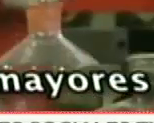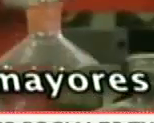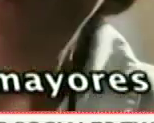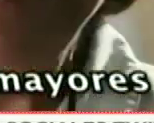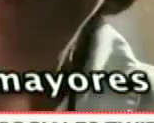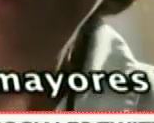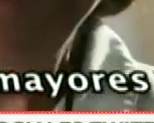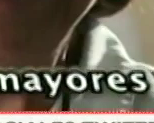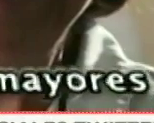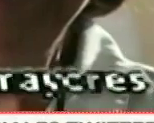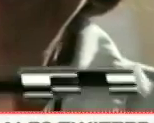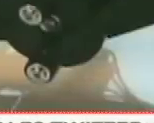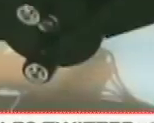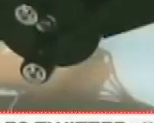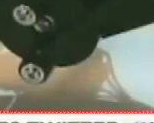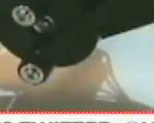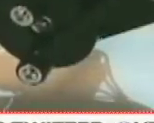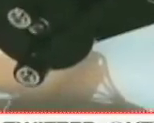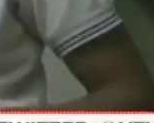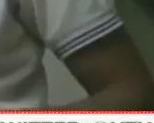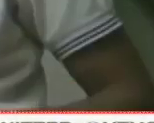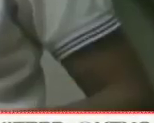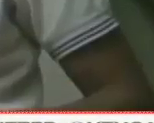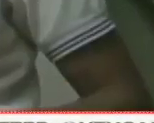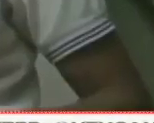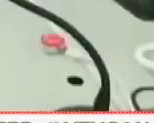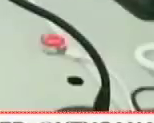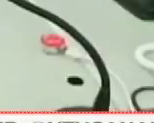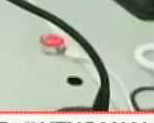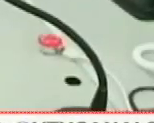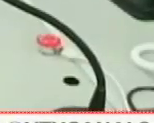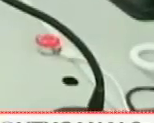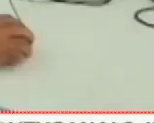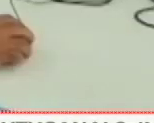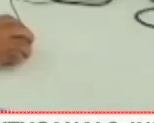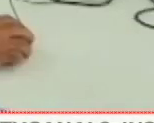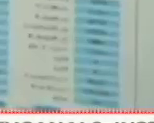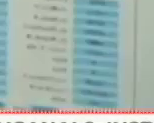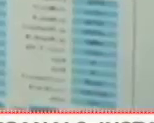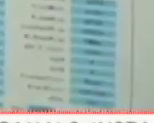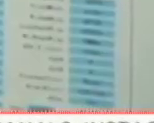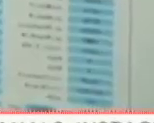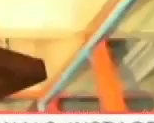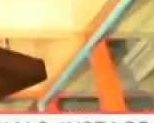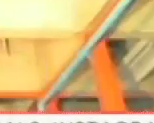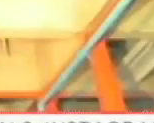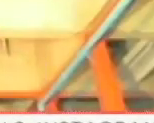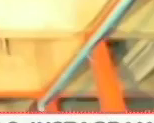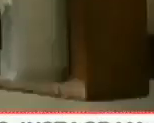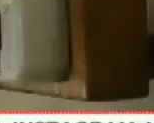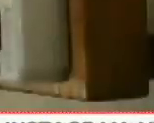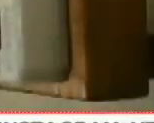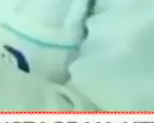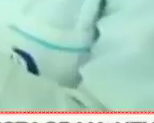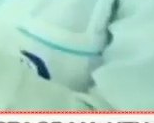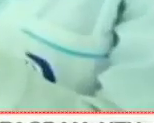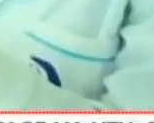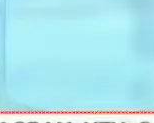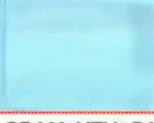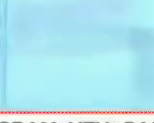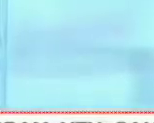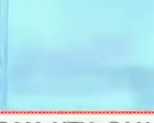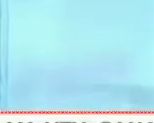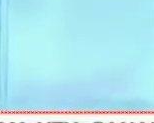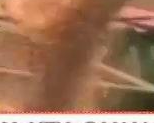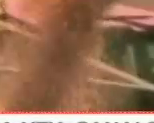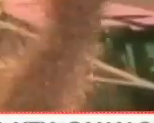11% son adultos mayores. Esta herramienta atenderá las potencialidades que tiene el país, especialmente en las